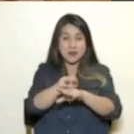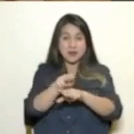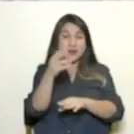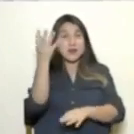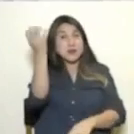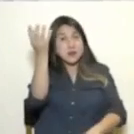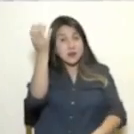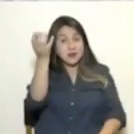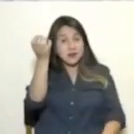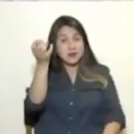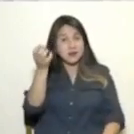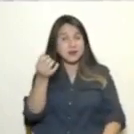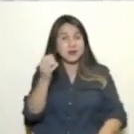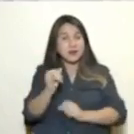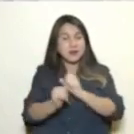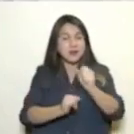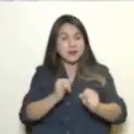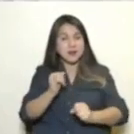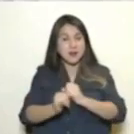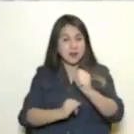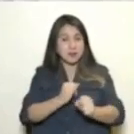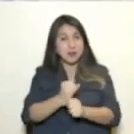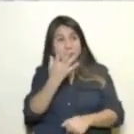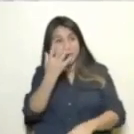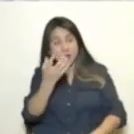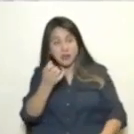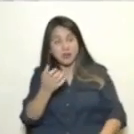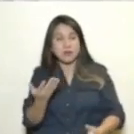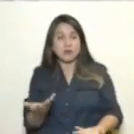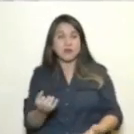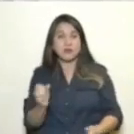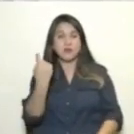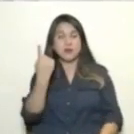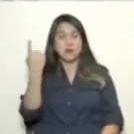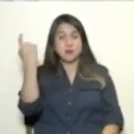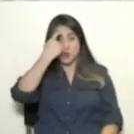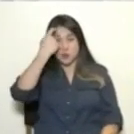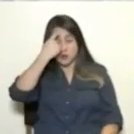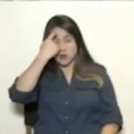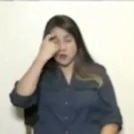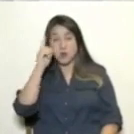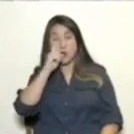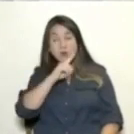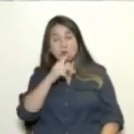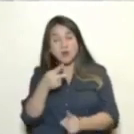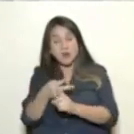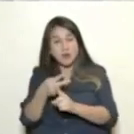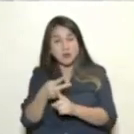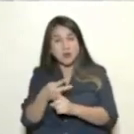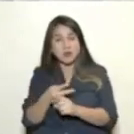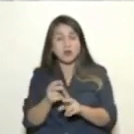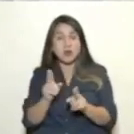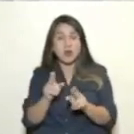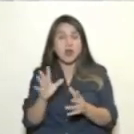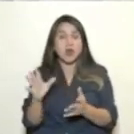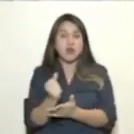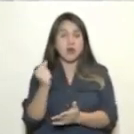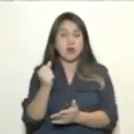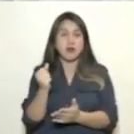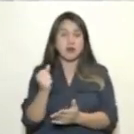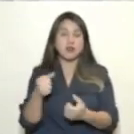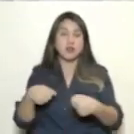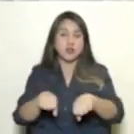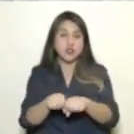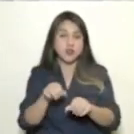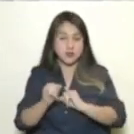Bueno, entonces, primero, preocupémonos de la última kilómetro y llegar con internet.